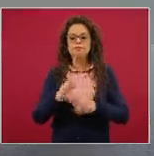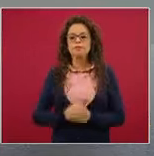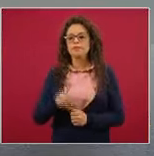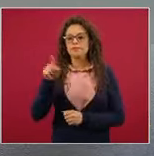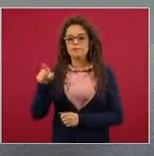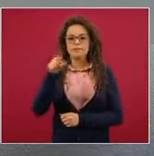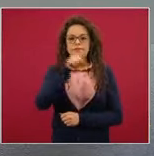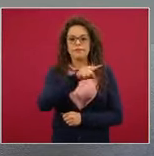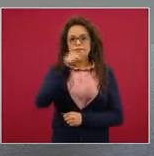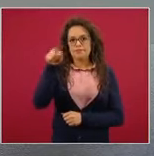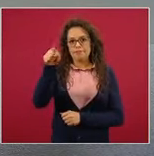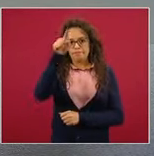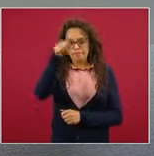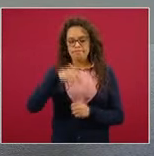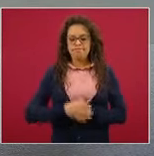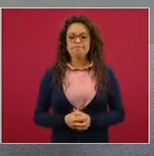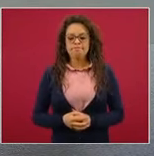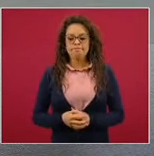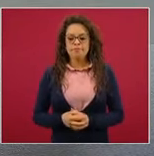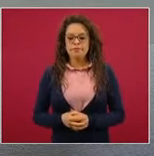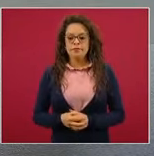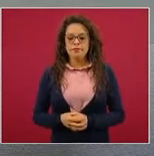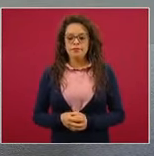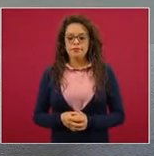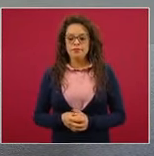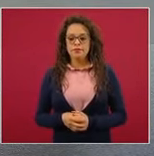Ángel, y así nos seguimos.